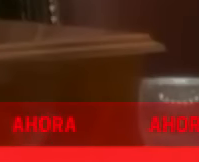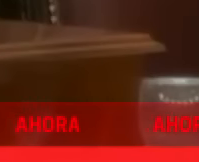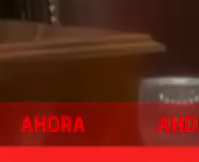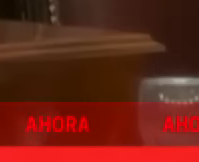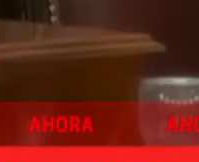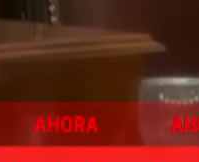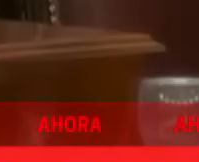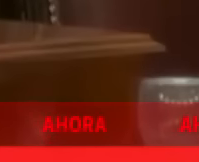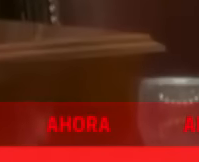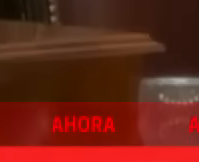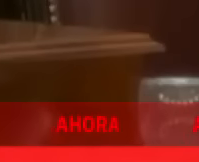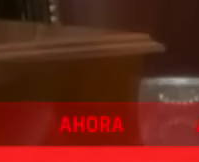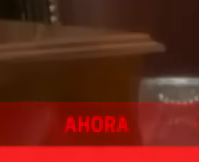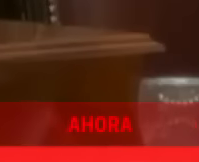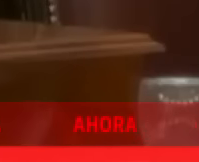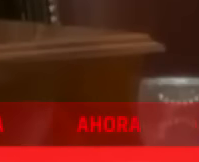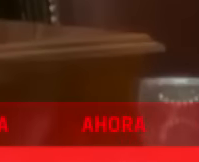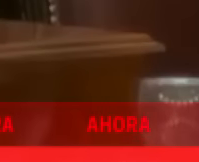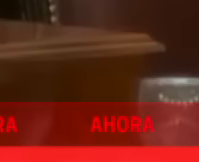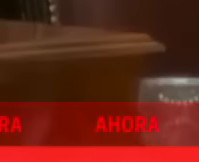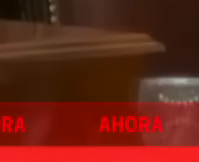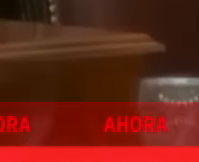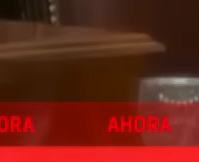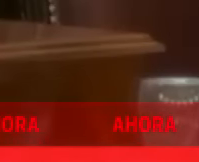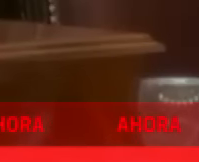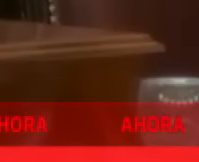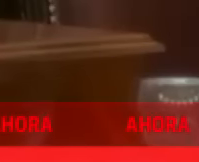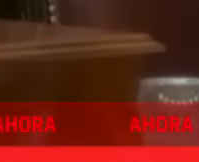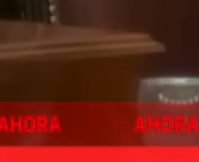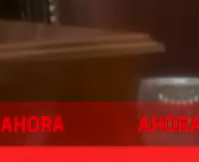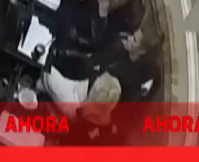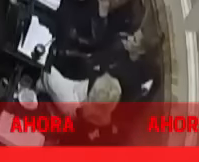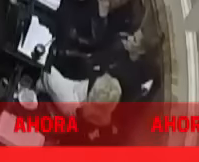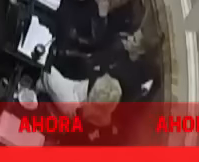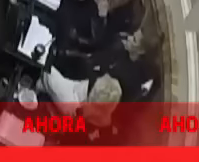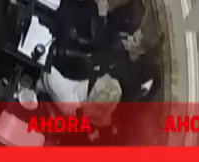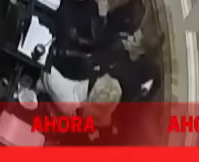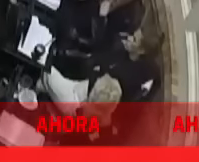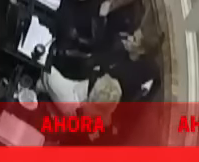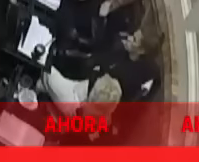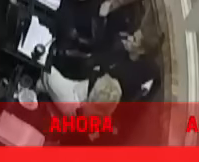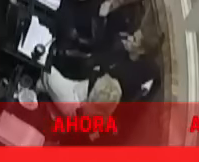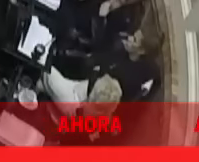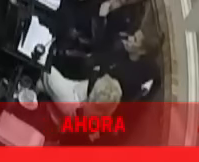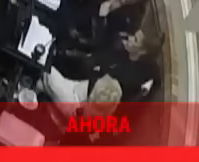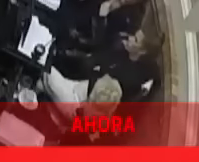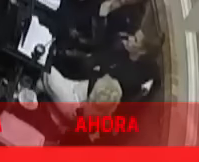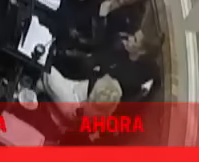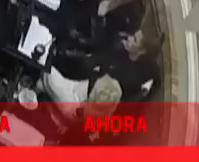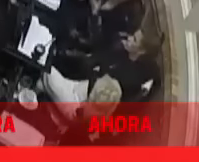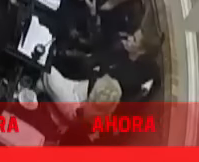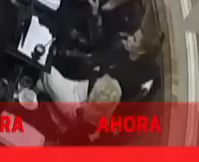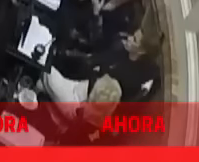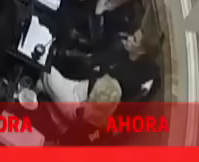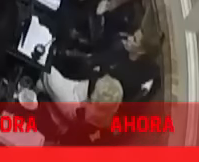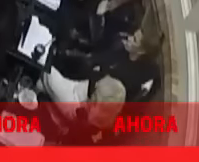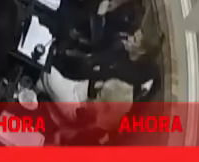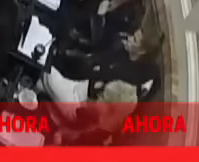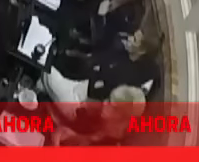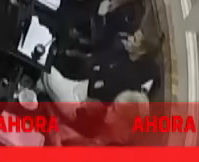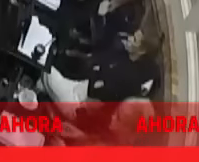todo por exponer. Sí, pero... Porque hoy fue, se presentó y dio quórum. Si no, esto, la sesión se caía porque estaba empatado en